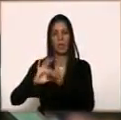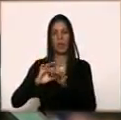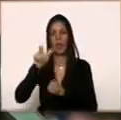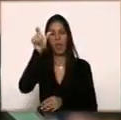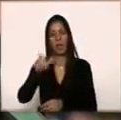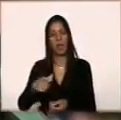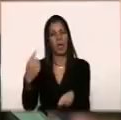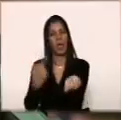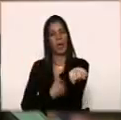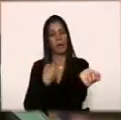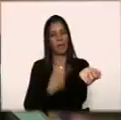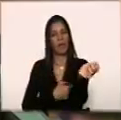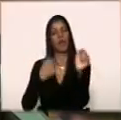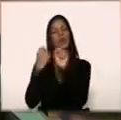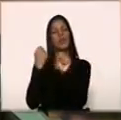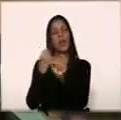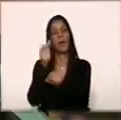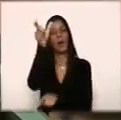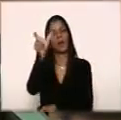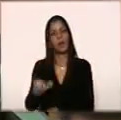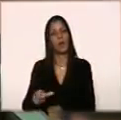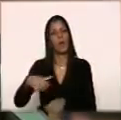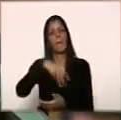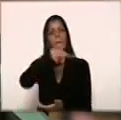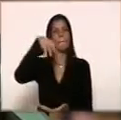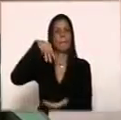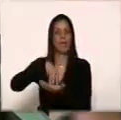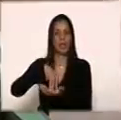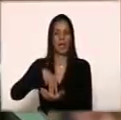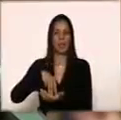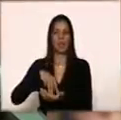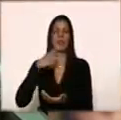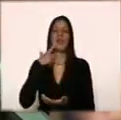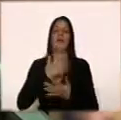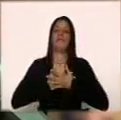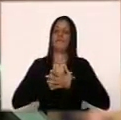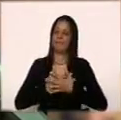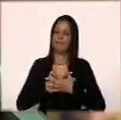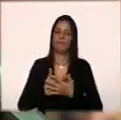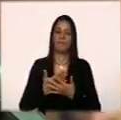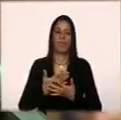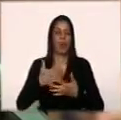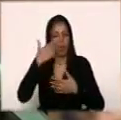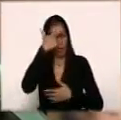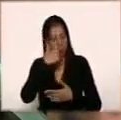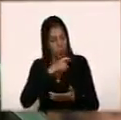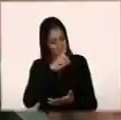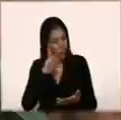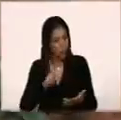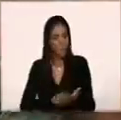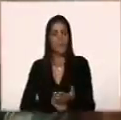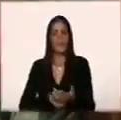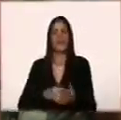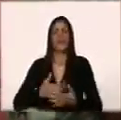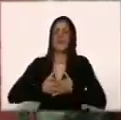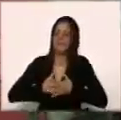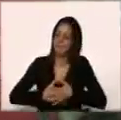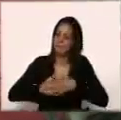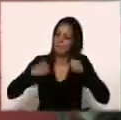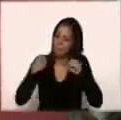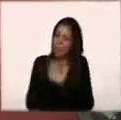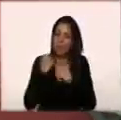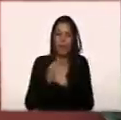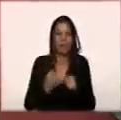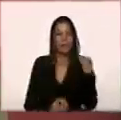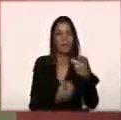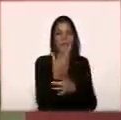Muñoz, trabajador del Estado Miranda, quien puso su vida y la entregó por completo por este sueño de los consejos